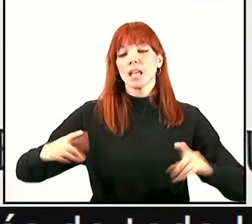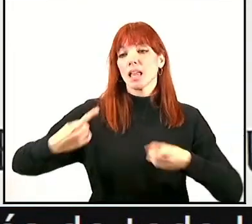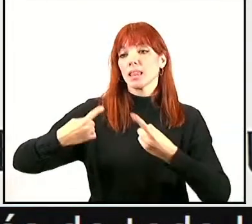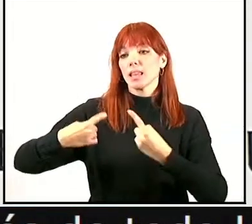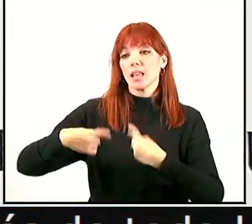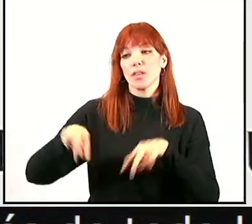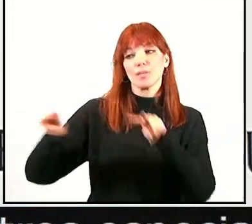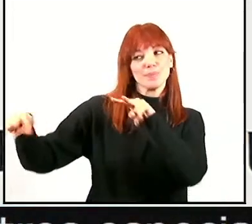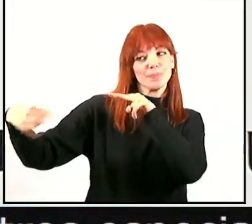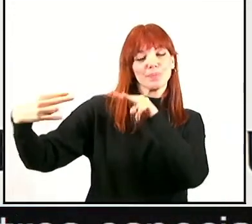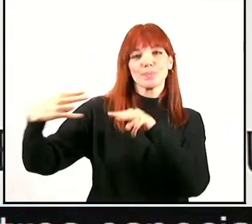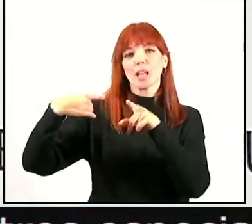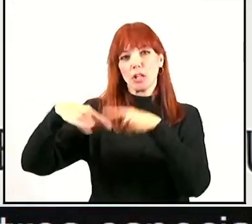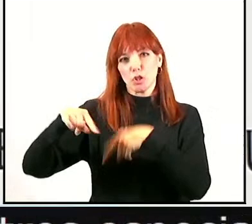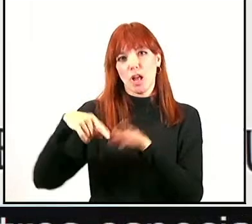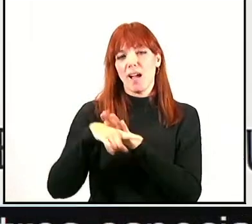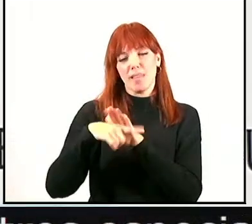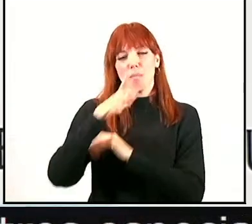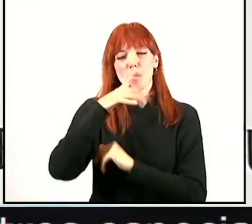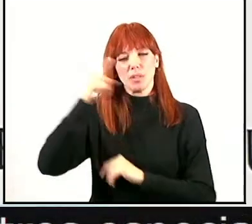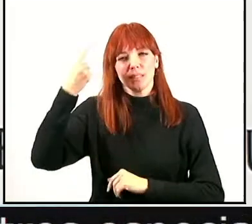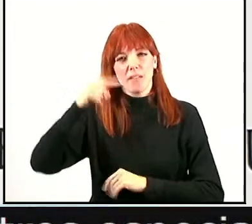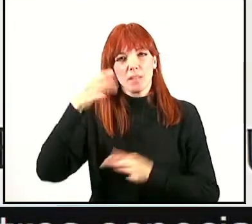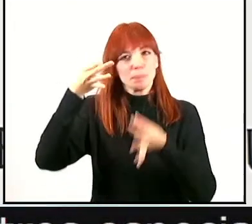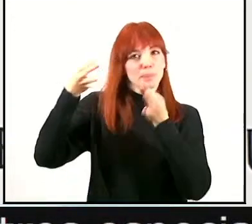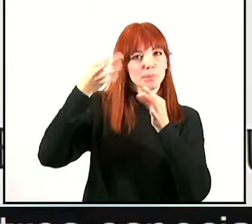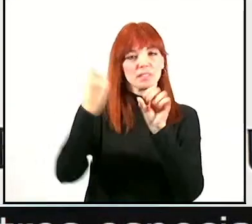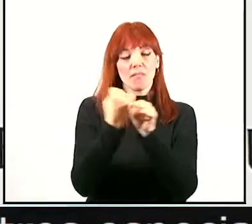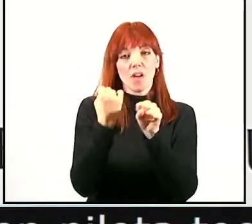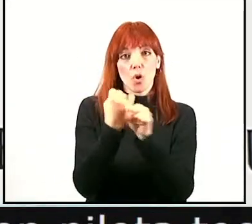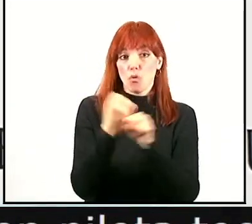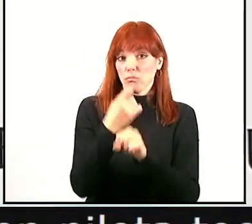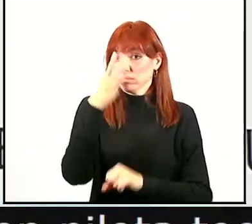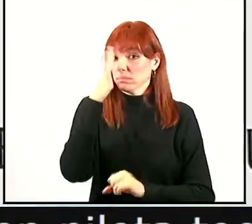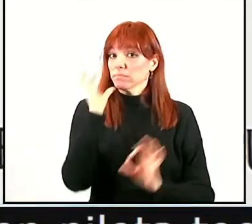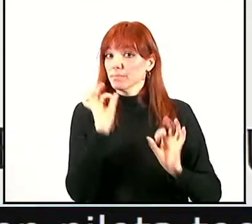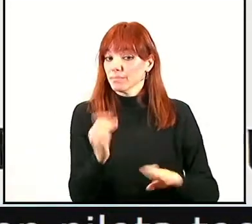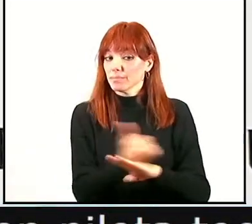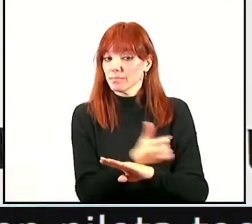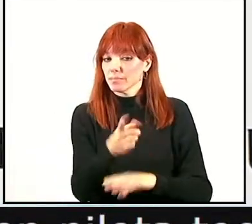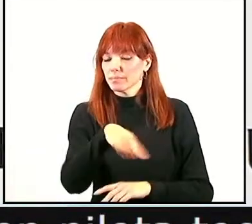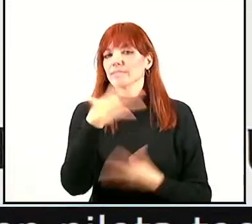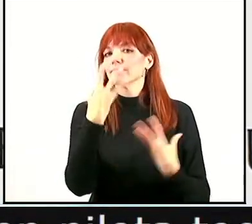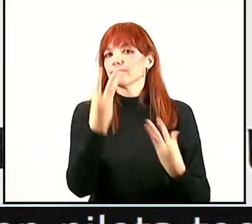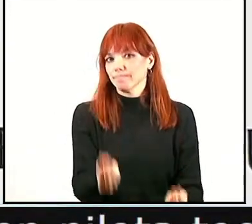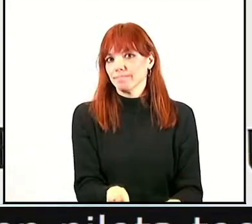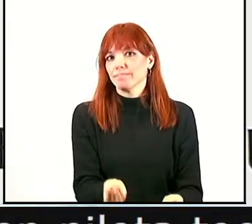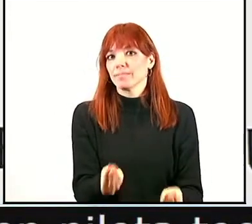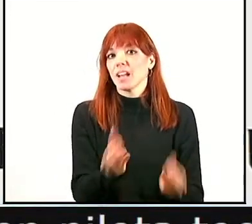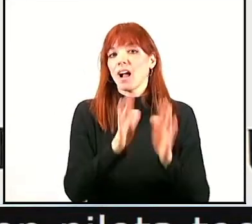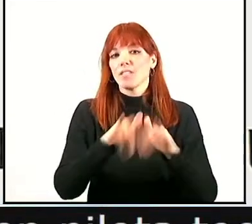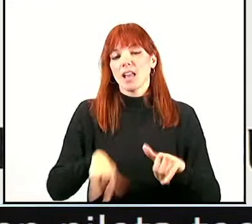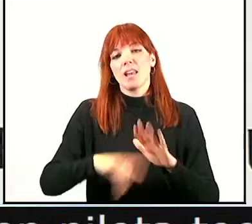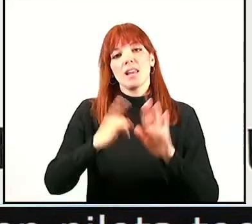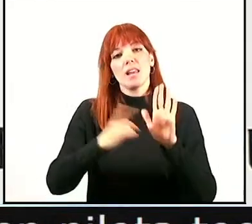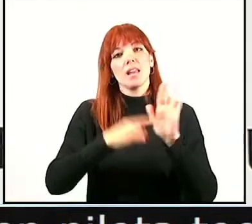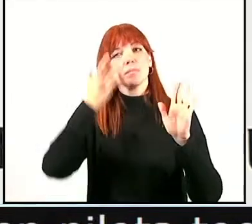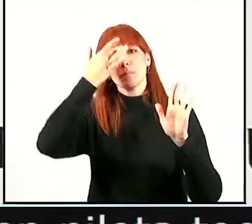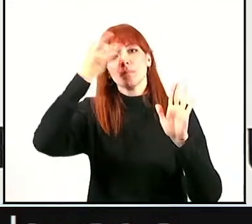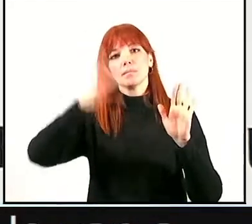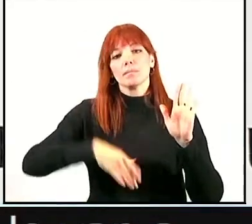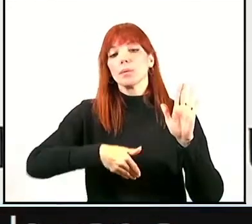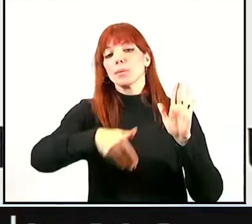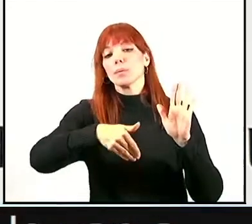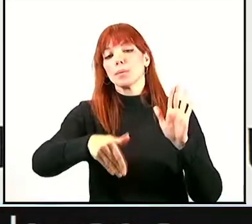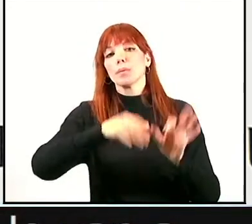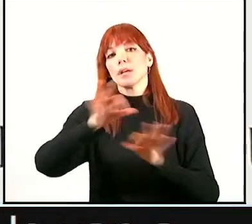porque es quien pilota todo este trabajo y que creo que los extremeños así lo van a entender cuando finalmente esta ley quede aprobada en las próximas semanas